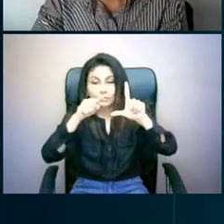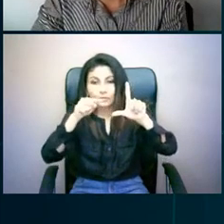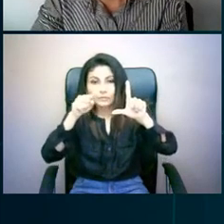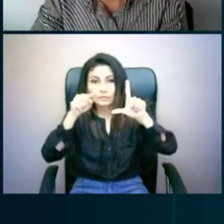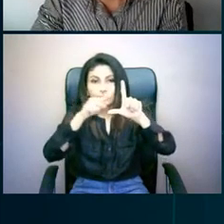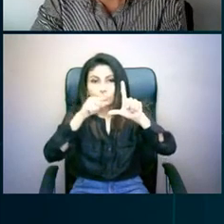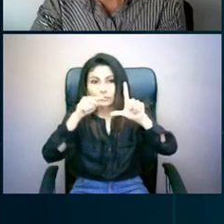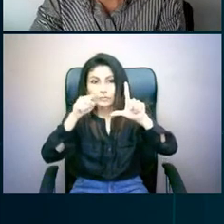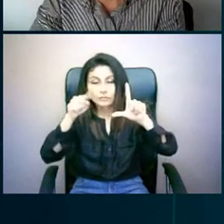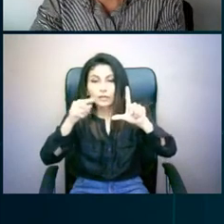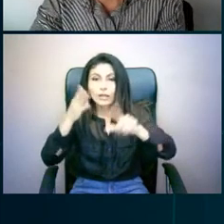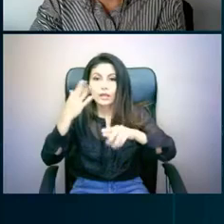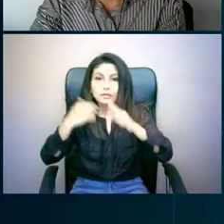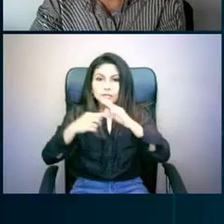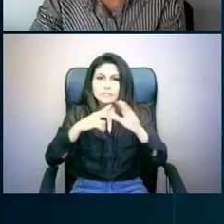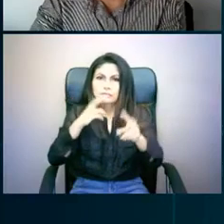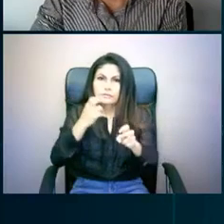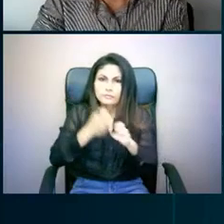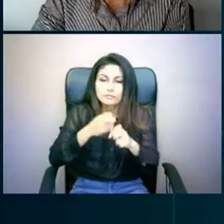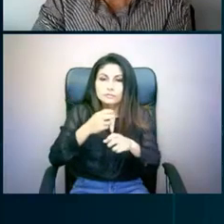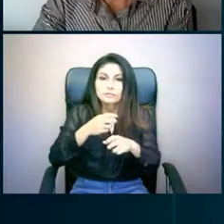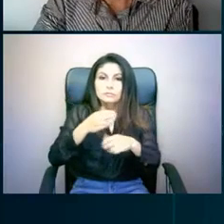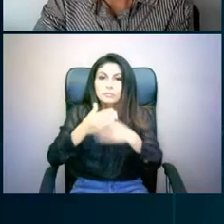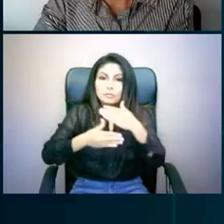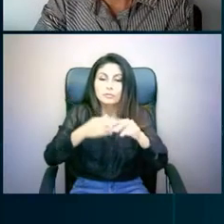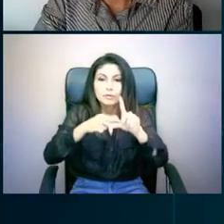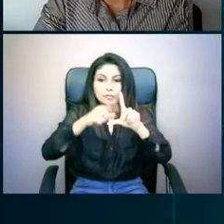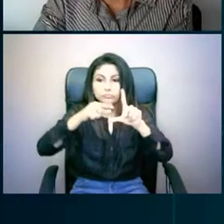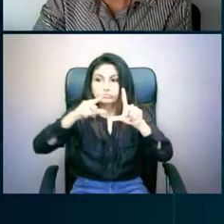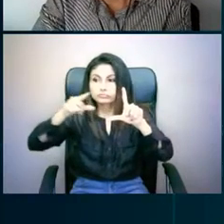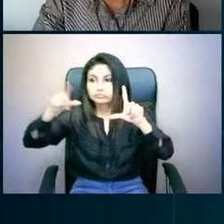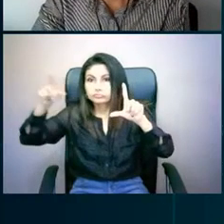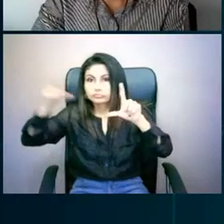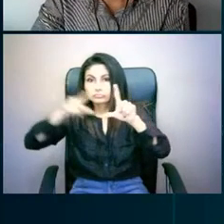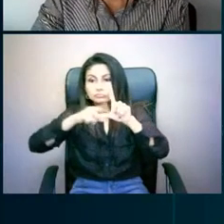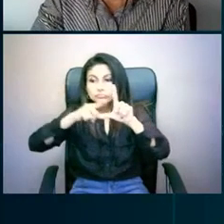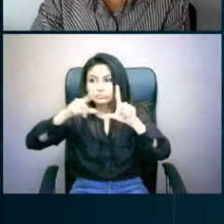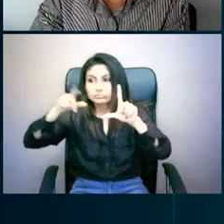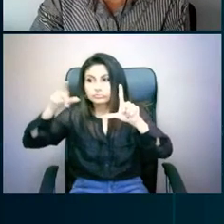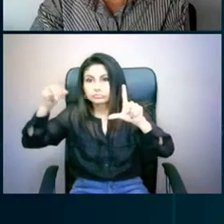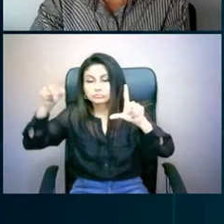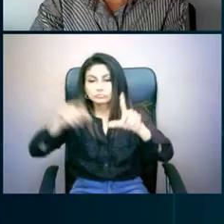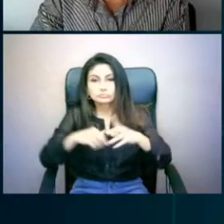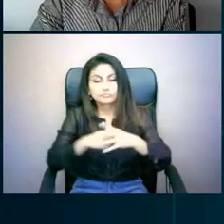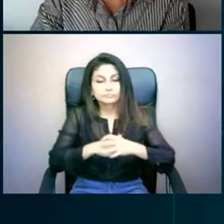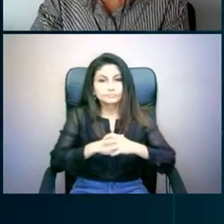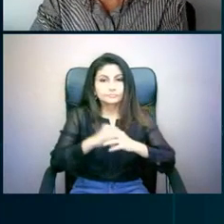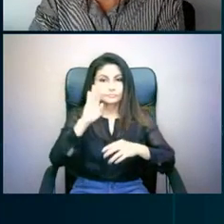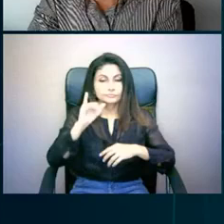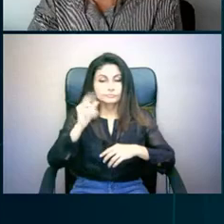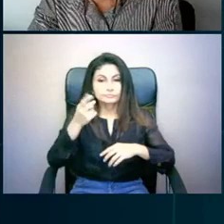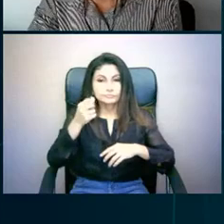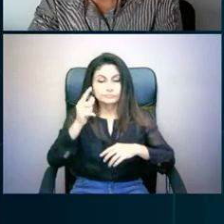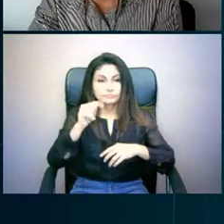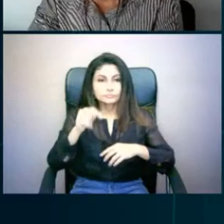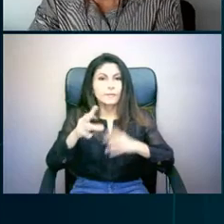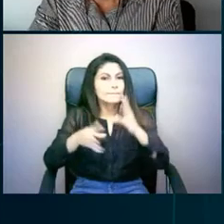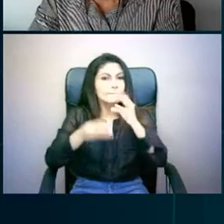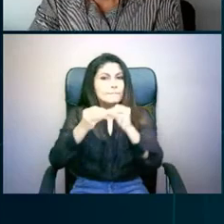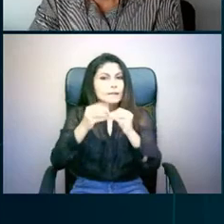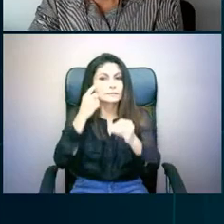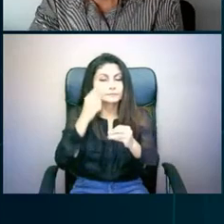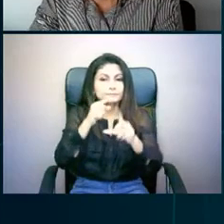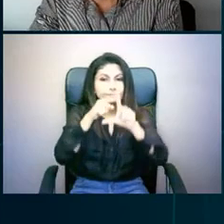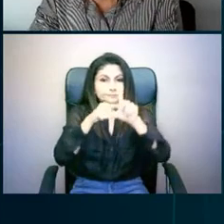que produzca y ya luego empieza a producir el biogás. ¿Qué más tenemos? Bueno, aquí